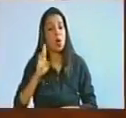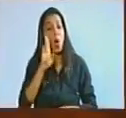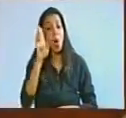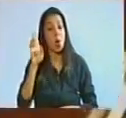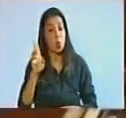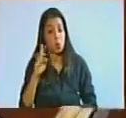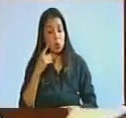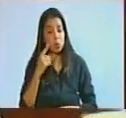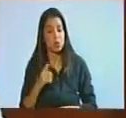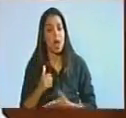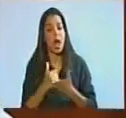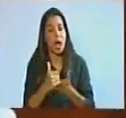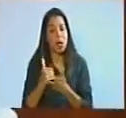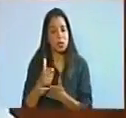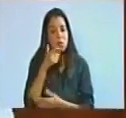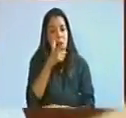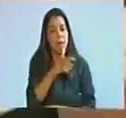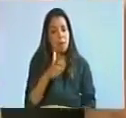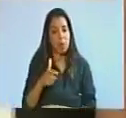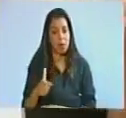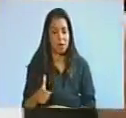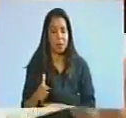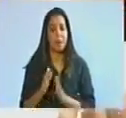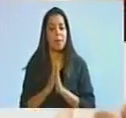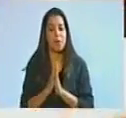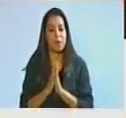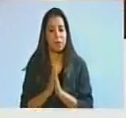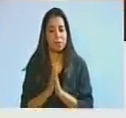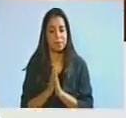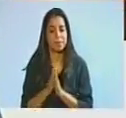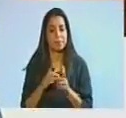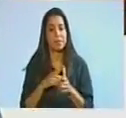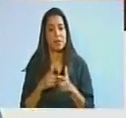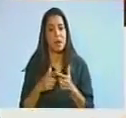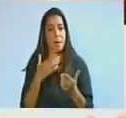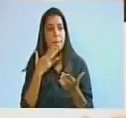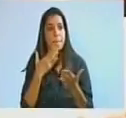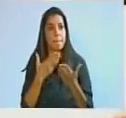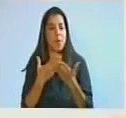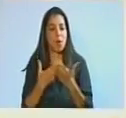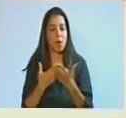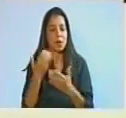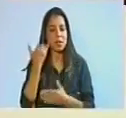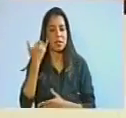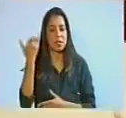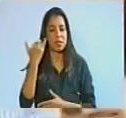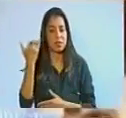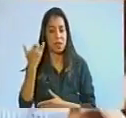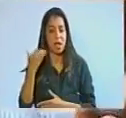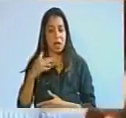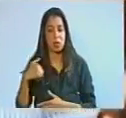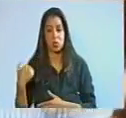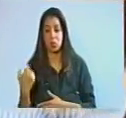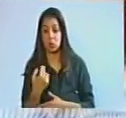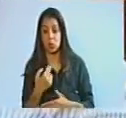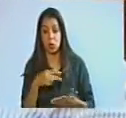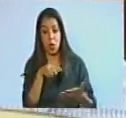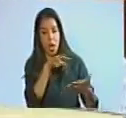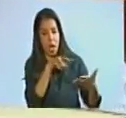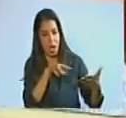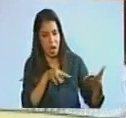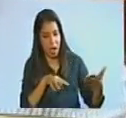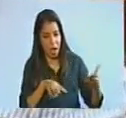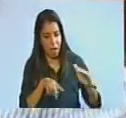favor del pueblo. Entonces, la propuesta es que leamos,